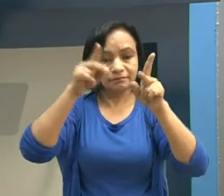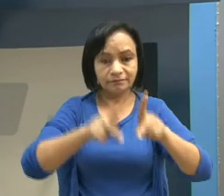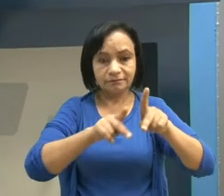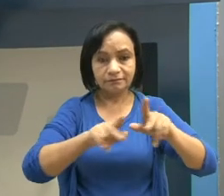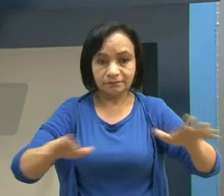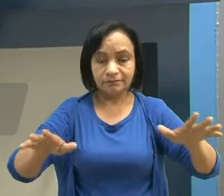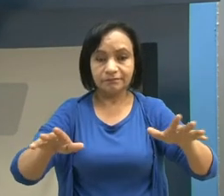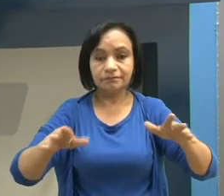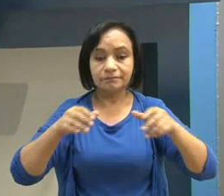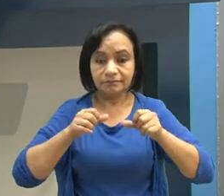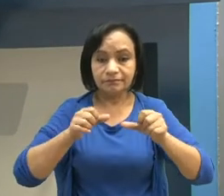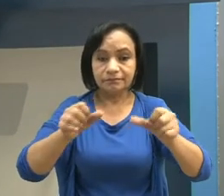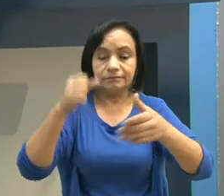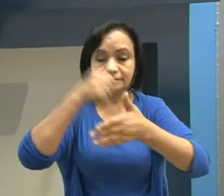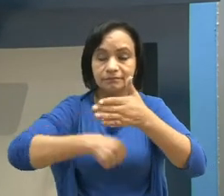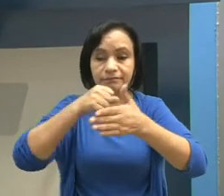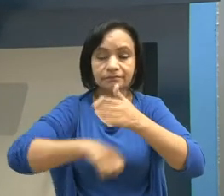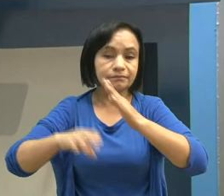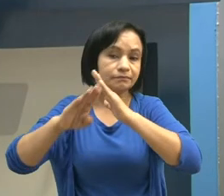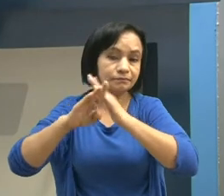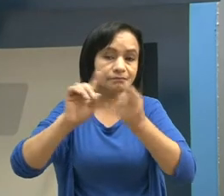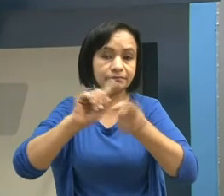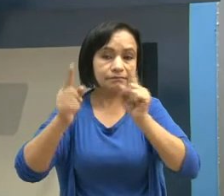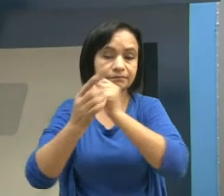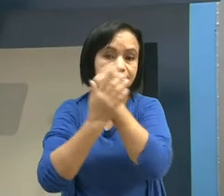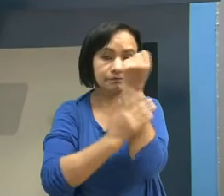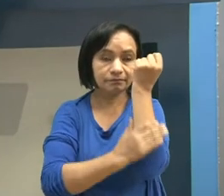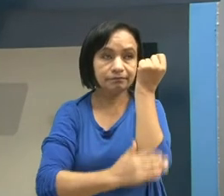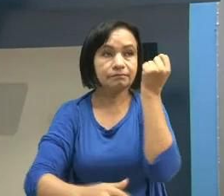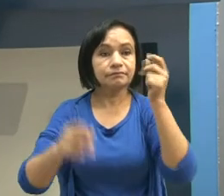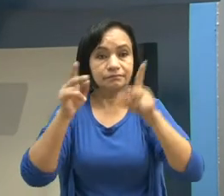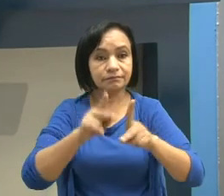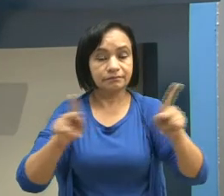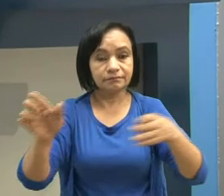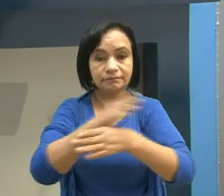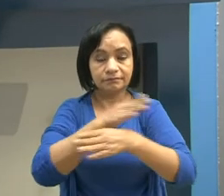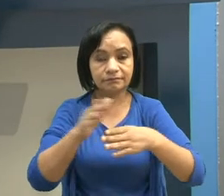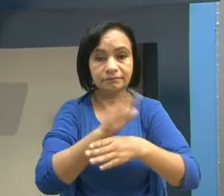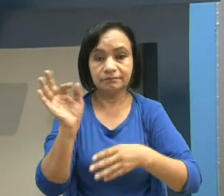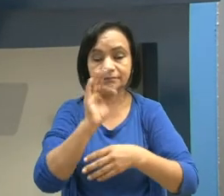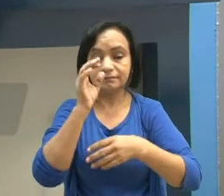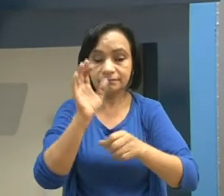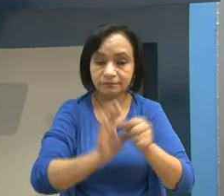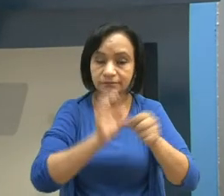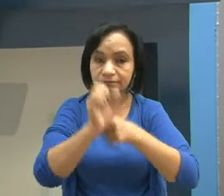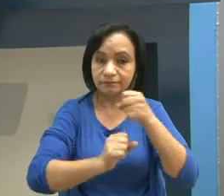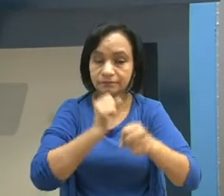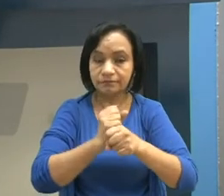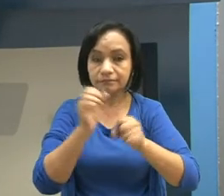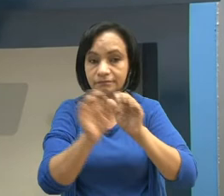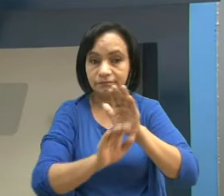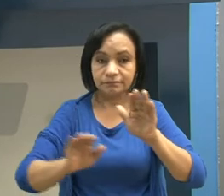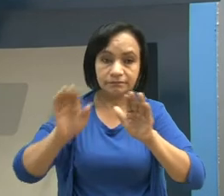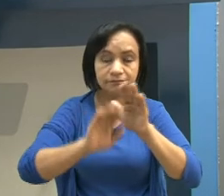que está en marcha de lucha contra la pobreza. Un plan que viene en diferentes etapas, año con año, cada vez con más